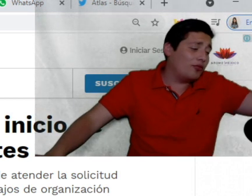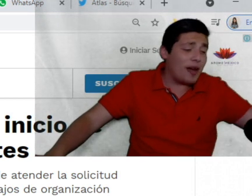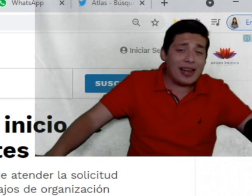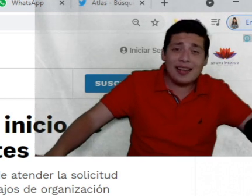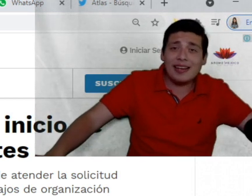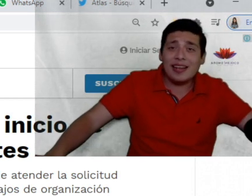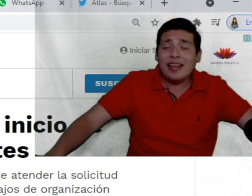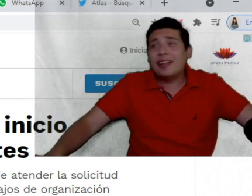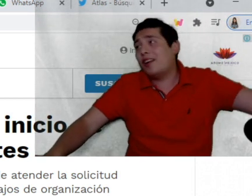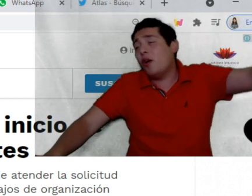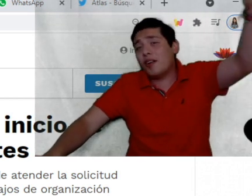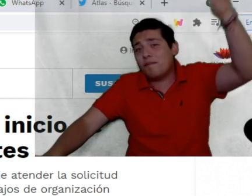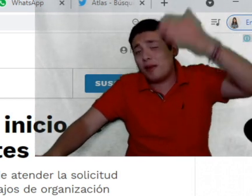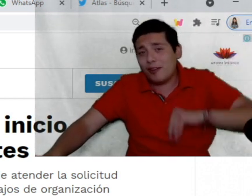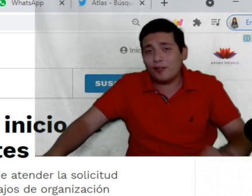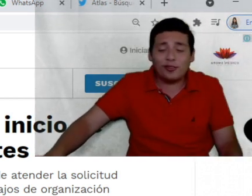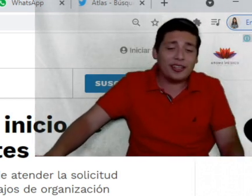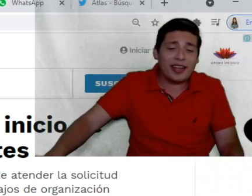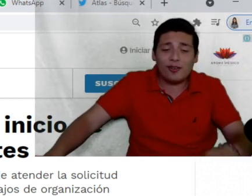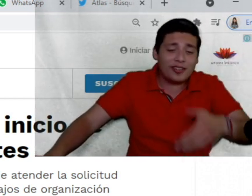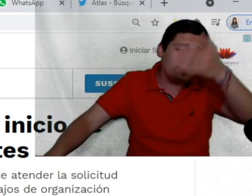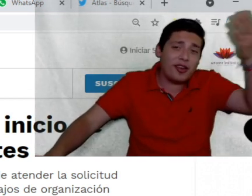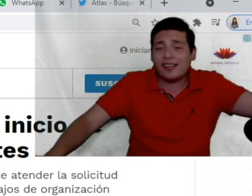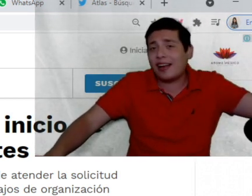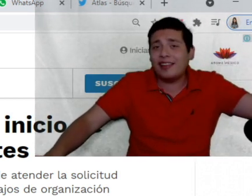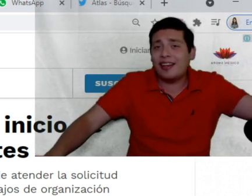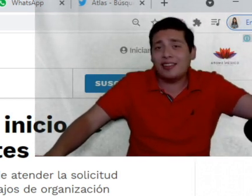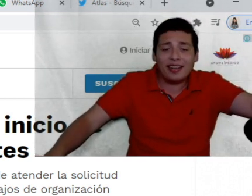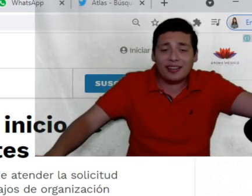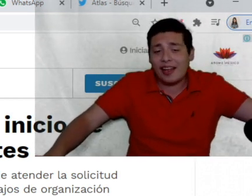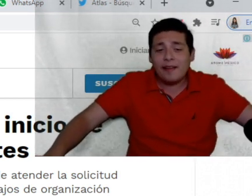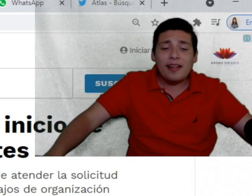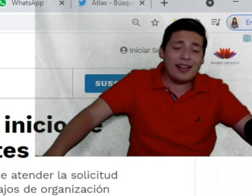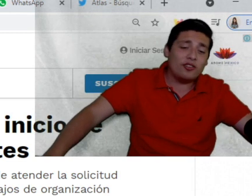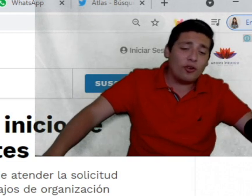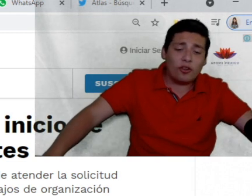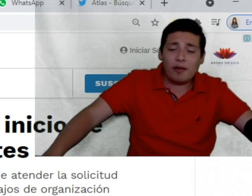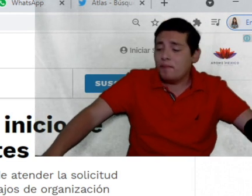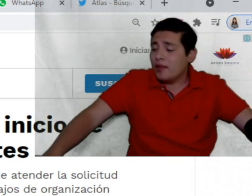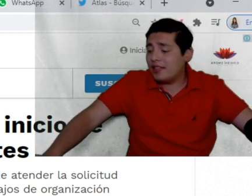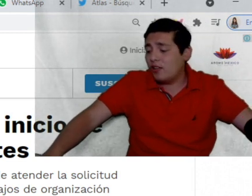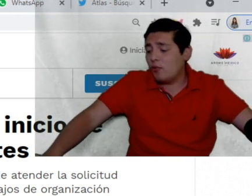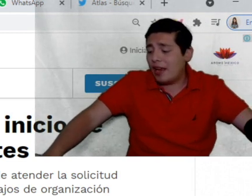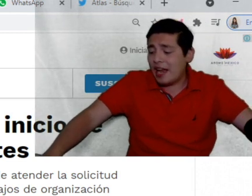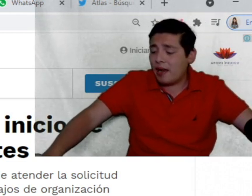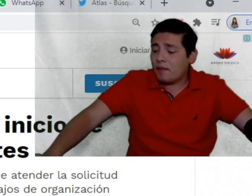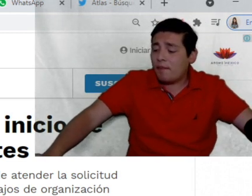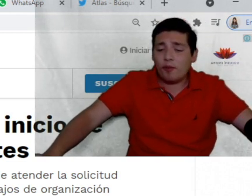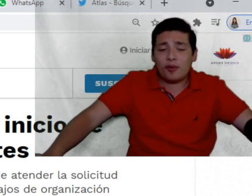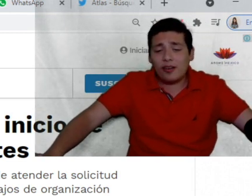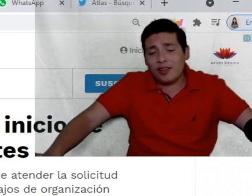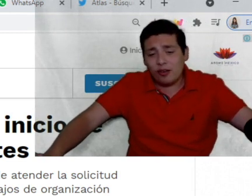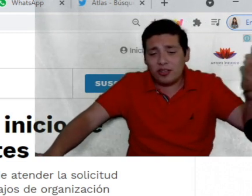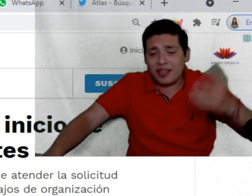quieren tumbar al INE, que corren peligro los consejeros. Eso es la cantaleta que trae Lencho Córdoba y Ciro Murayama.